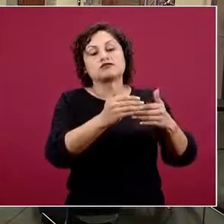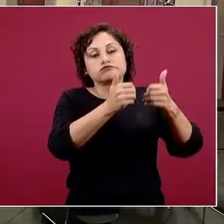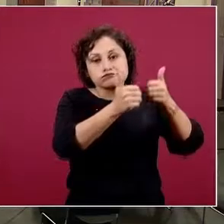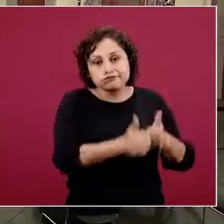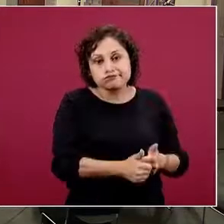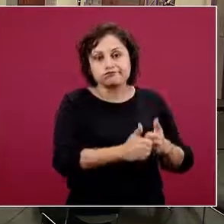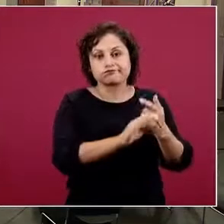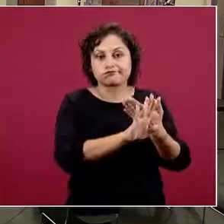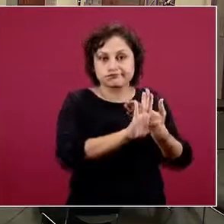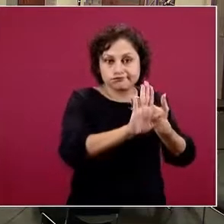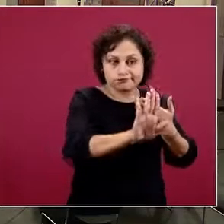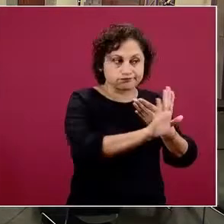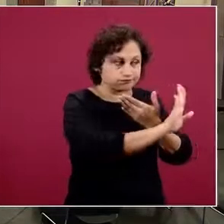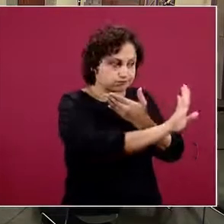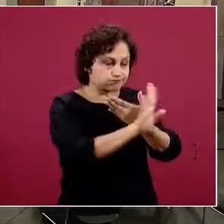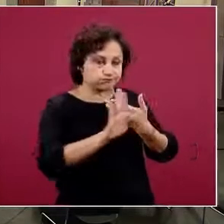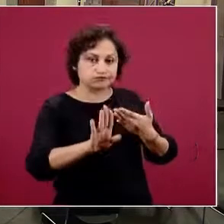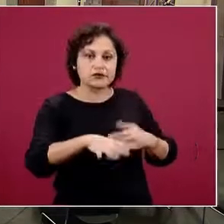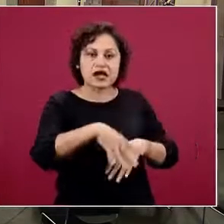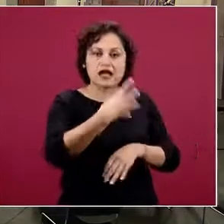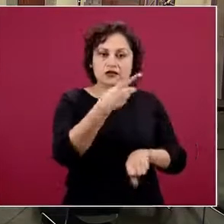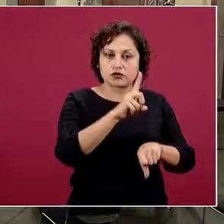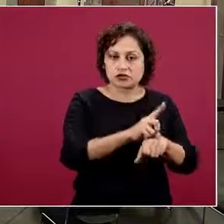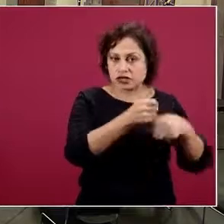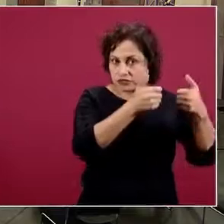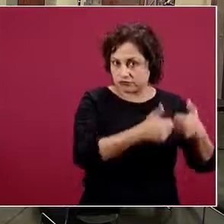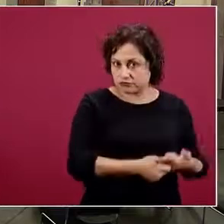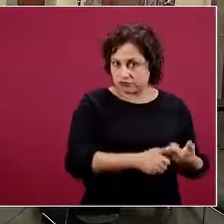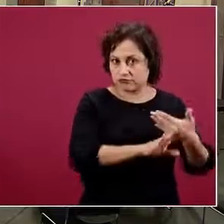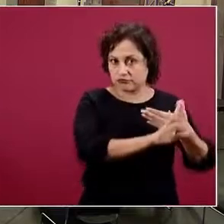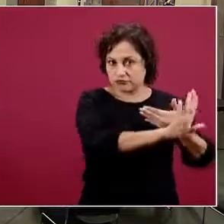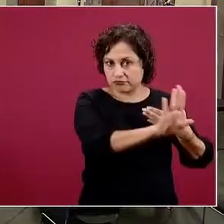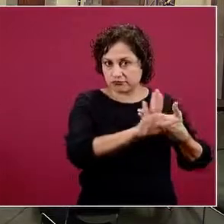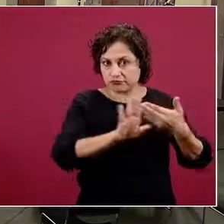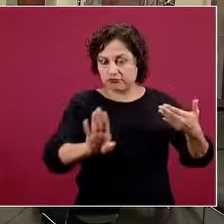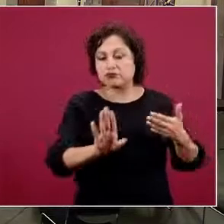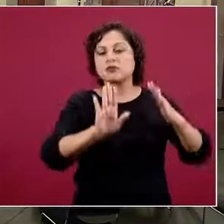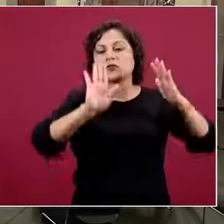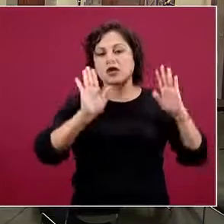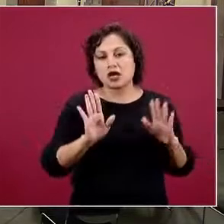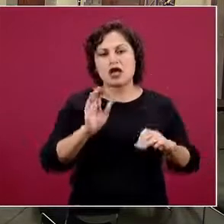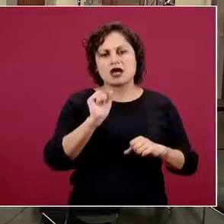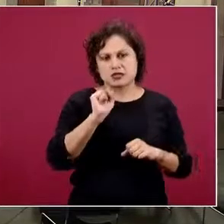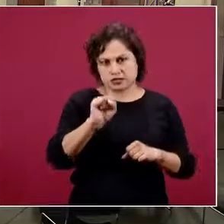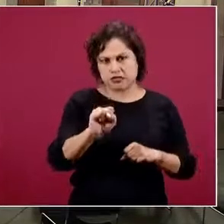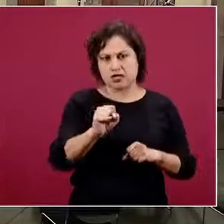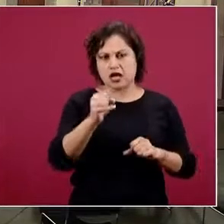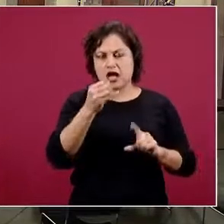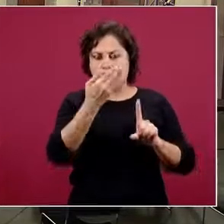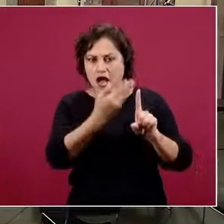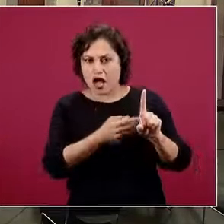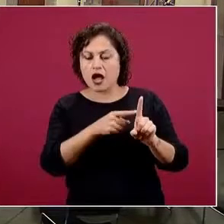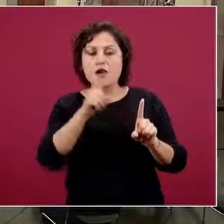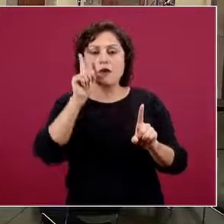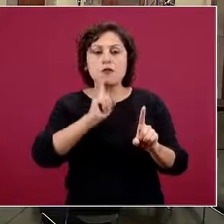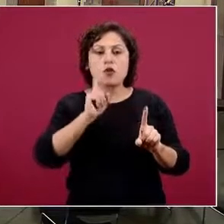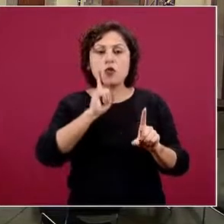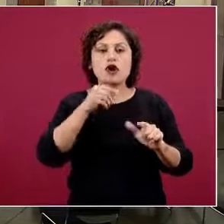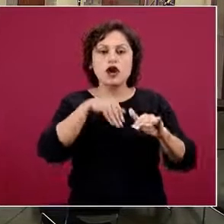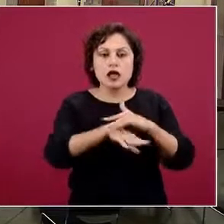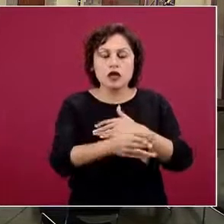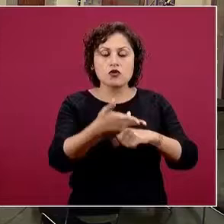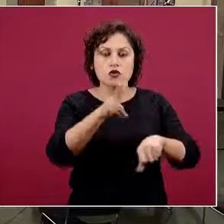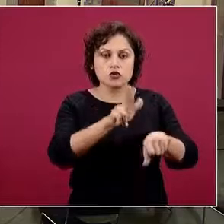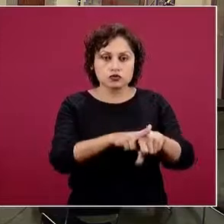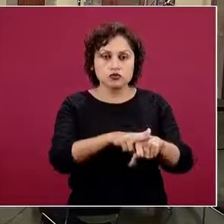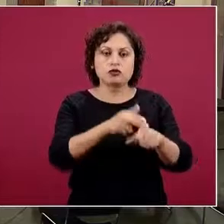un abordaje epidemiológico, lógicamente se va a continuar dando el seguimiento a la persona en el hospital y a